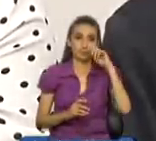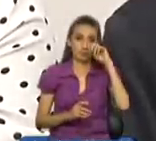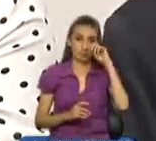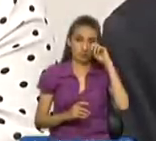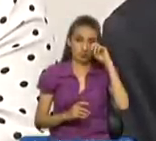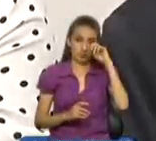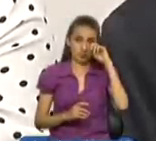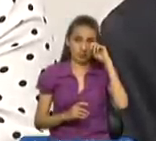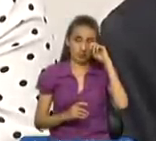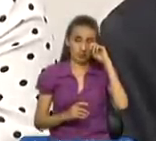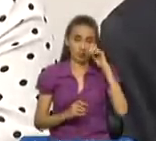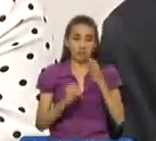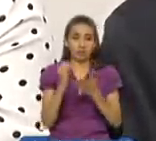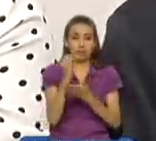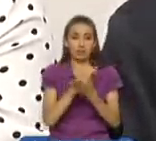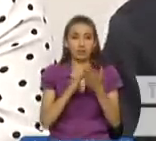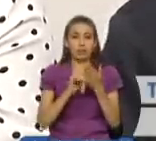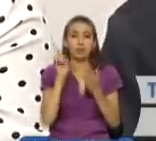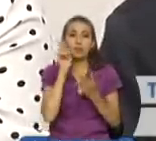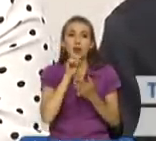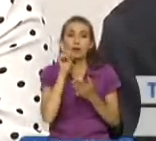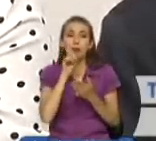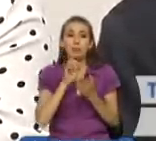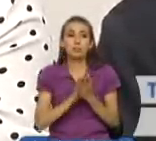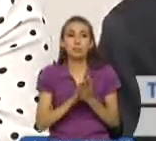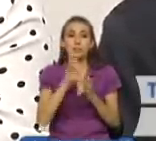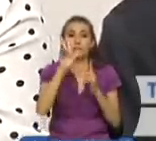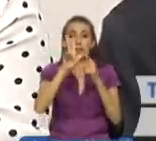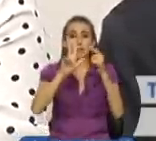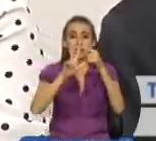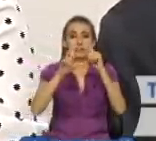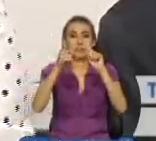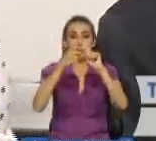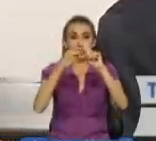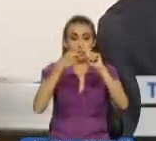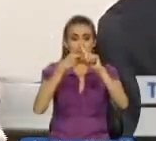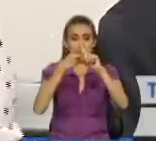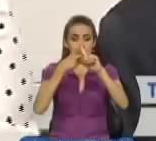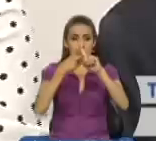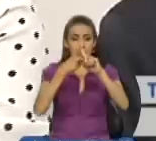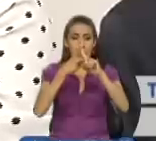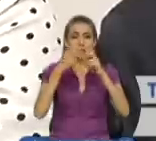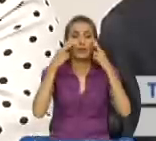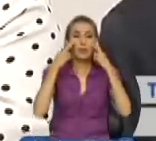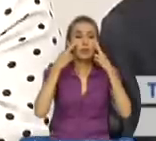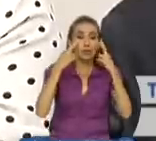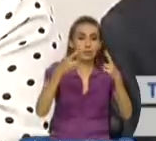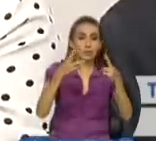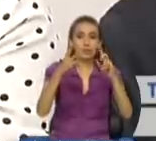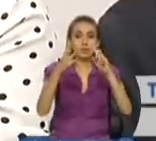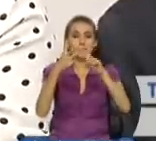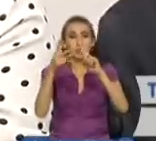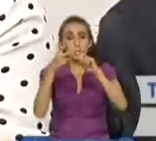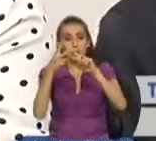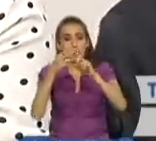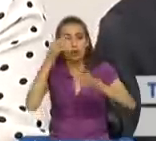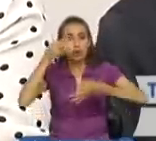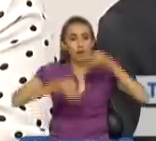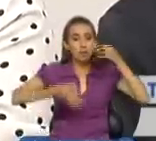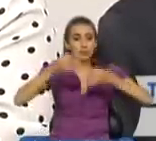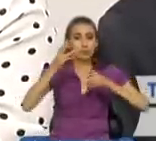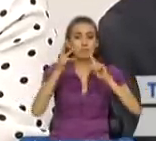afrodescendiente se cumple con tres ejes que es el reconocimiento la justicia y el desarrollo Por tal